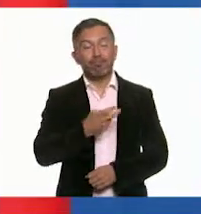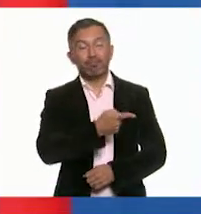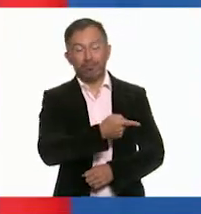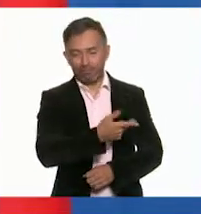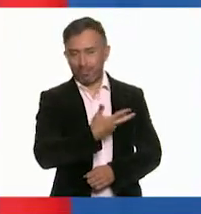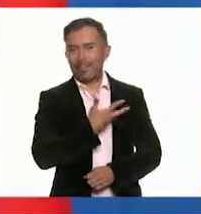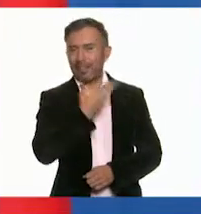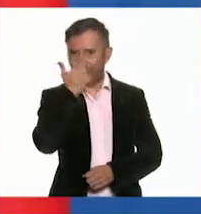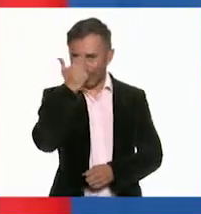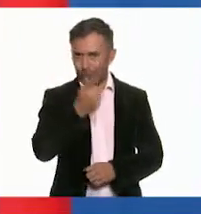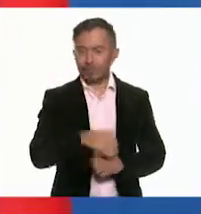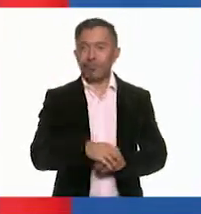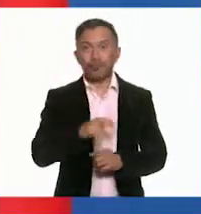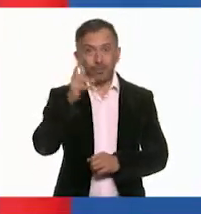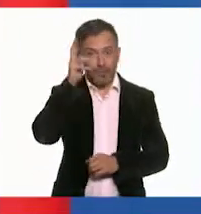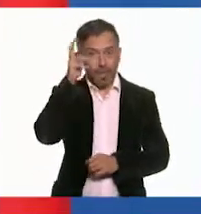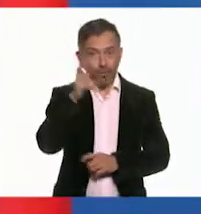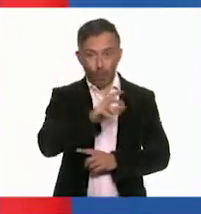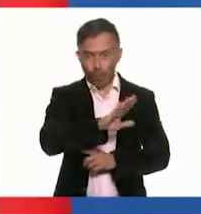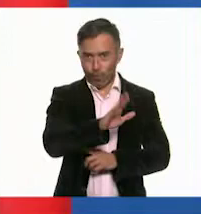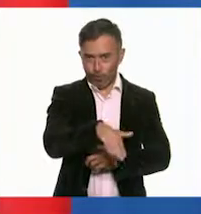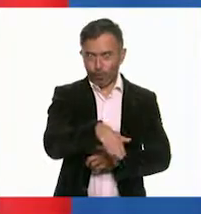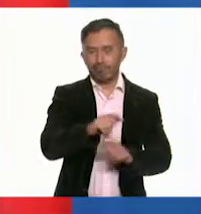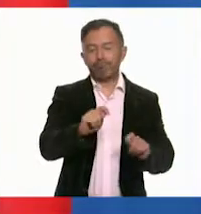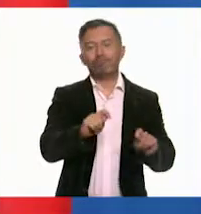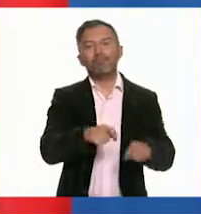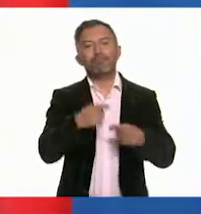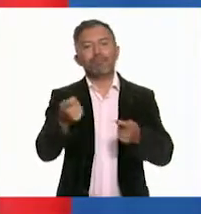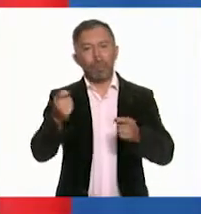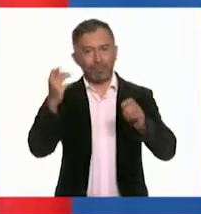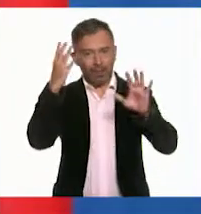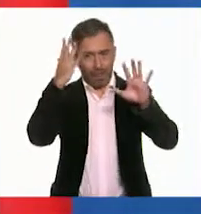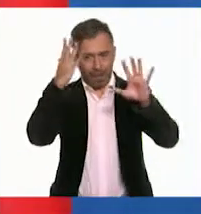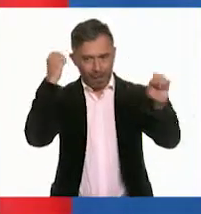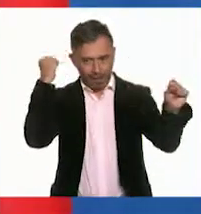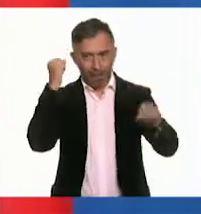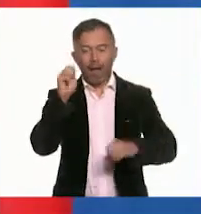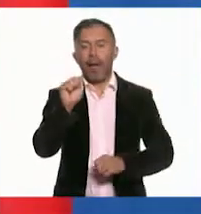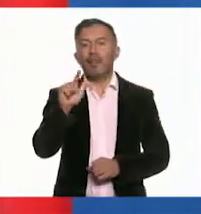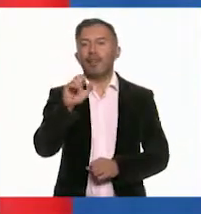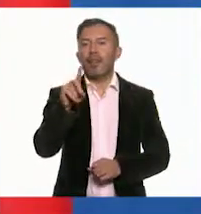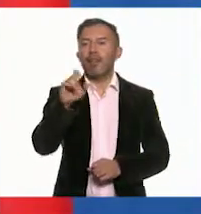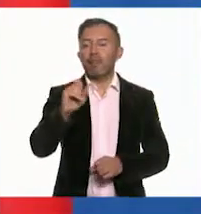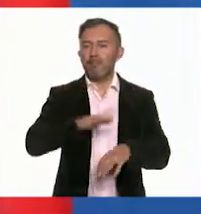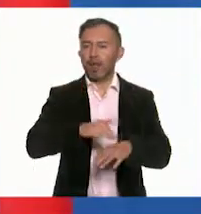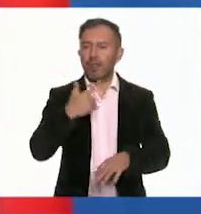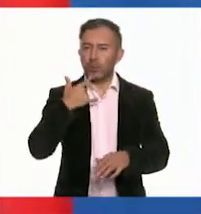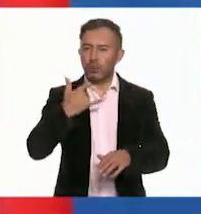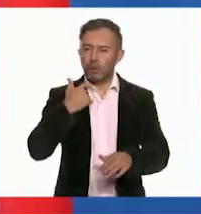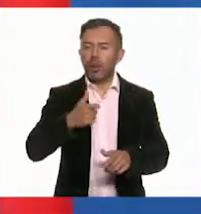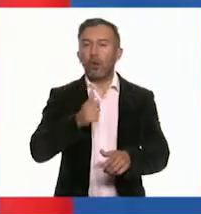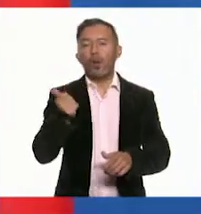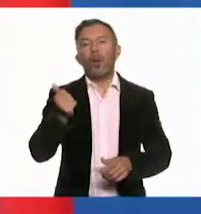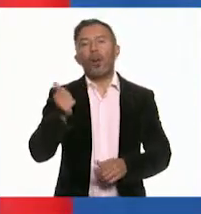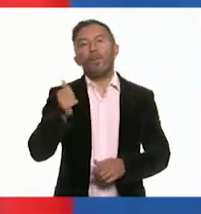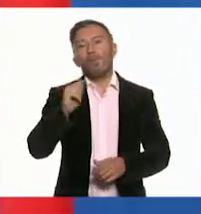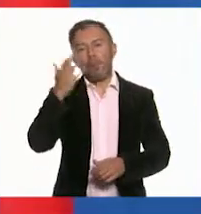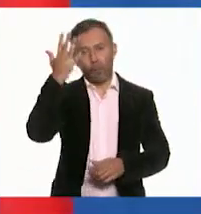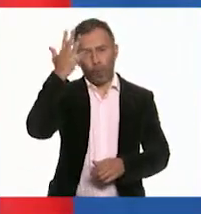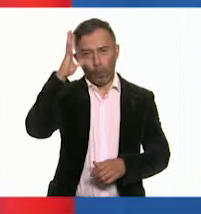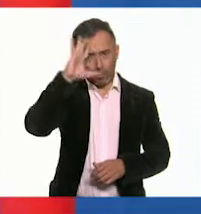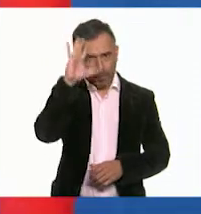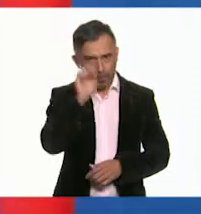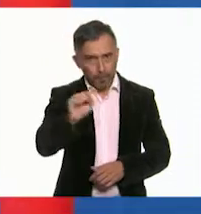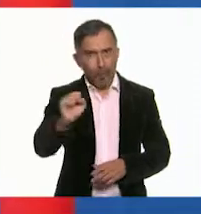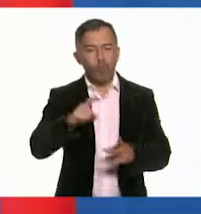Miguel Hidalgo e Ignacio Allende, hubo otros líderes que continuaron la lucha, como José María Morelos y Pavón y Vicente Guerrero,